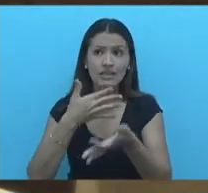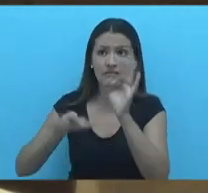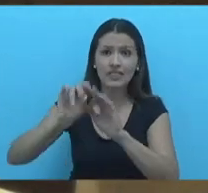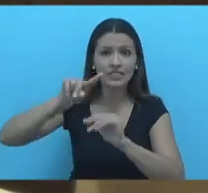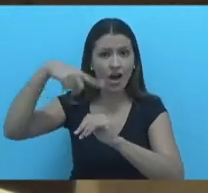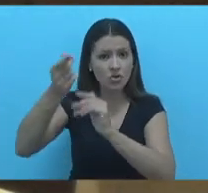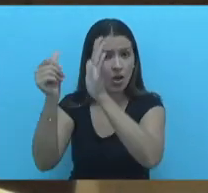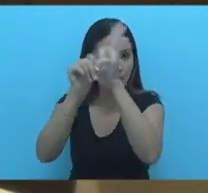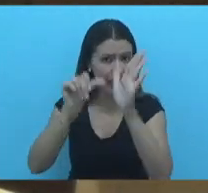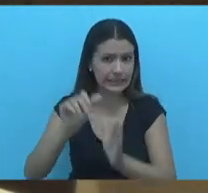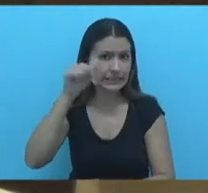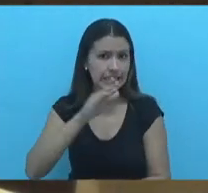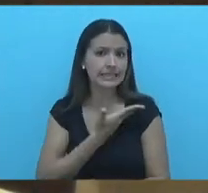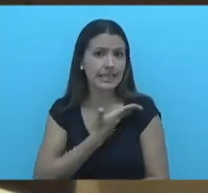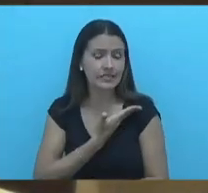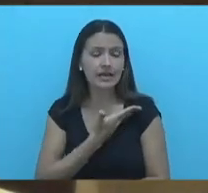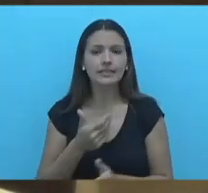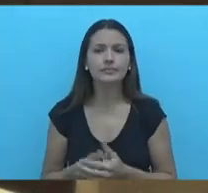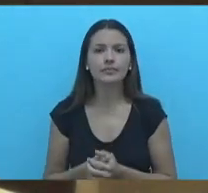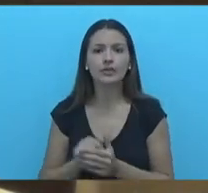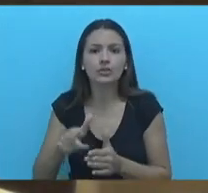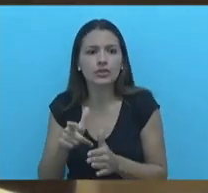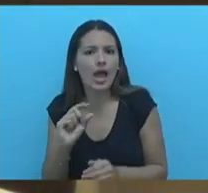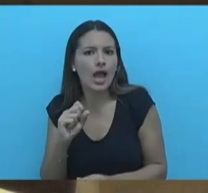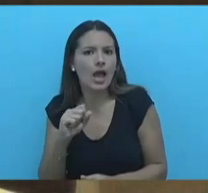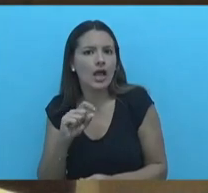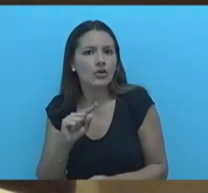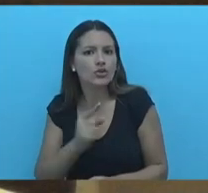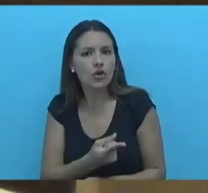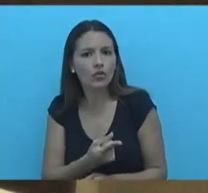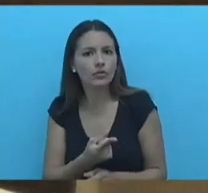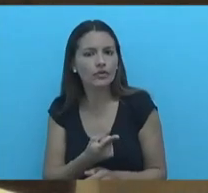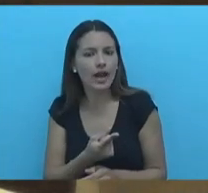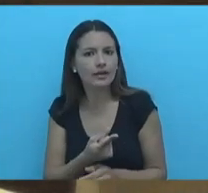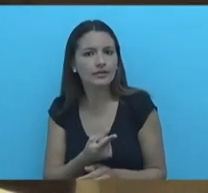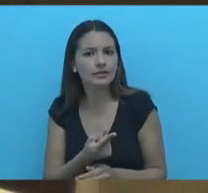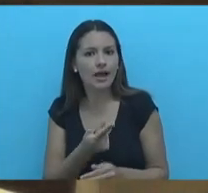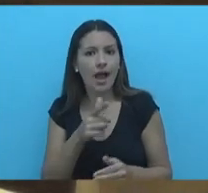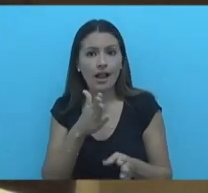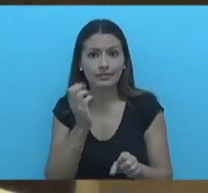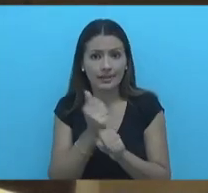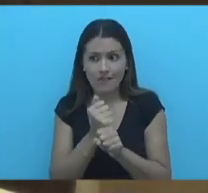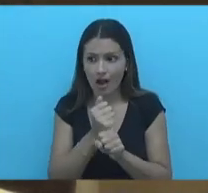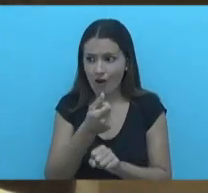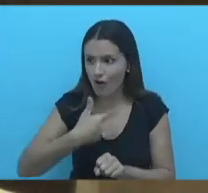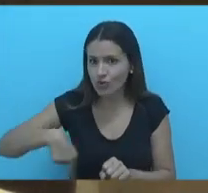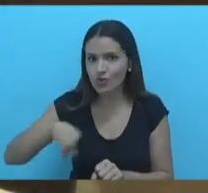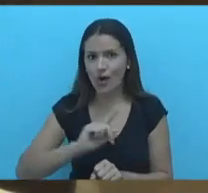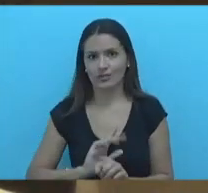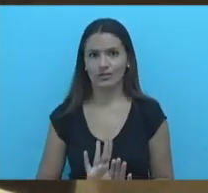le impacta a su corazón productivo y a su estructura productiva de manera directa. Nosotros estamos